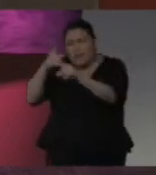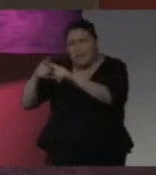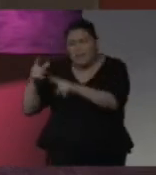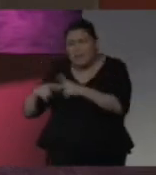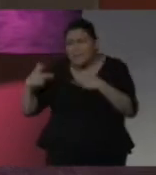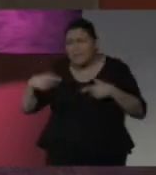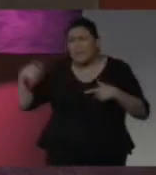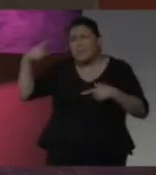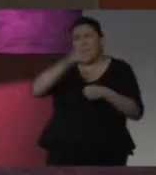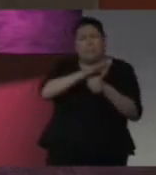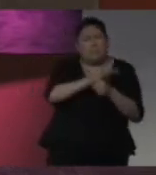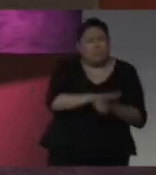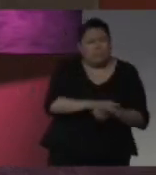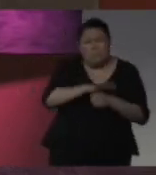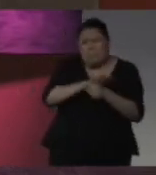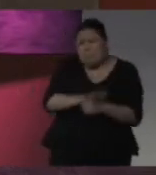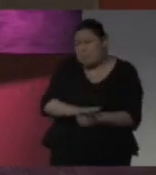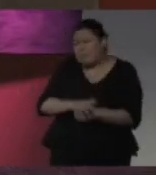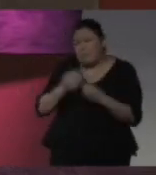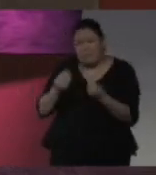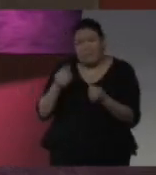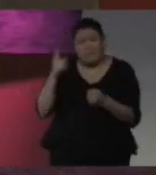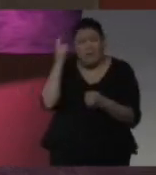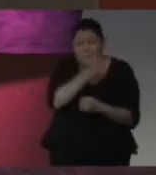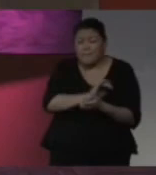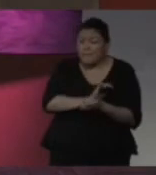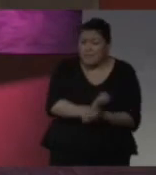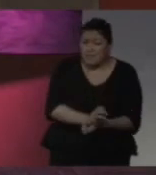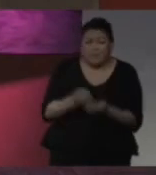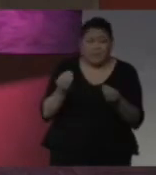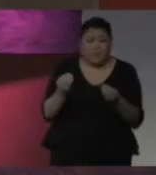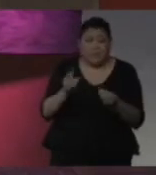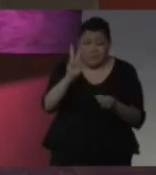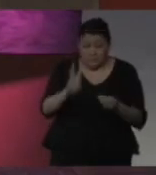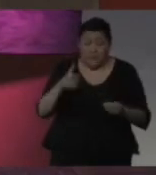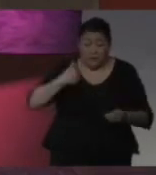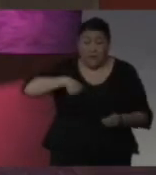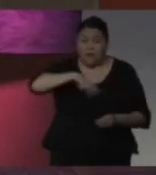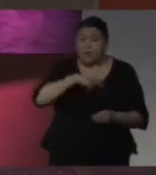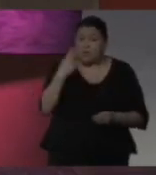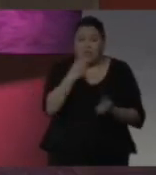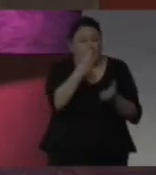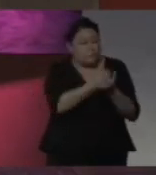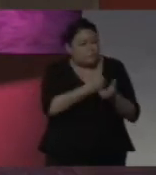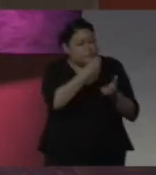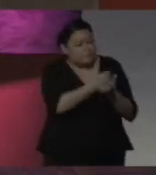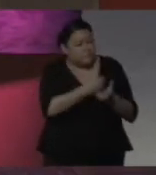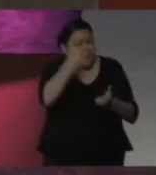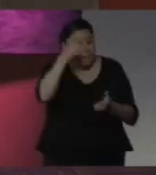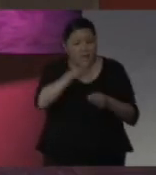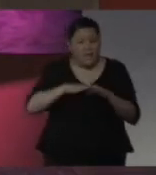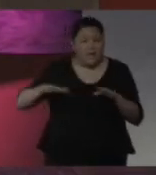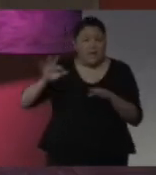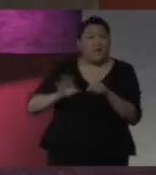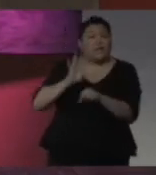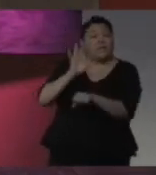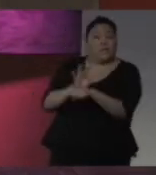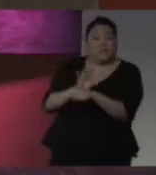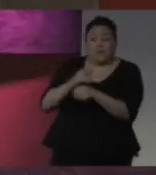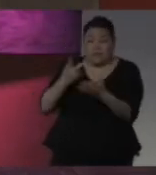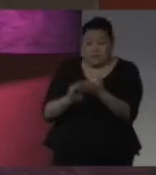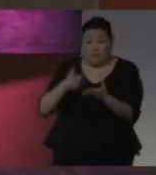También tener en cuenta que tenemos que sí hacer una lucha por los reconocimientos, pero que no podemos dejar de lado la